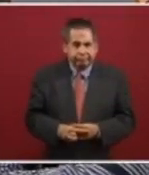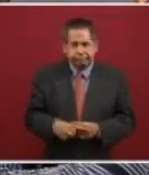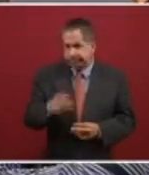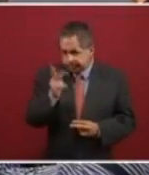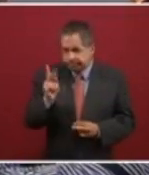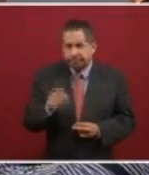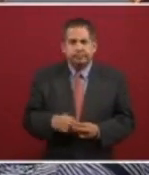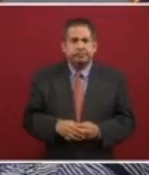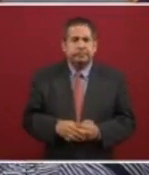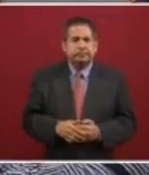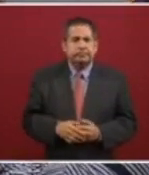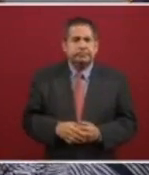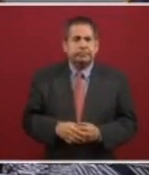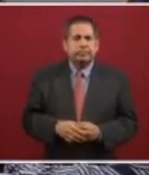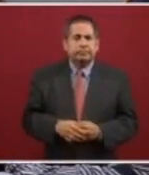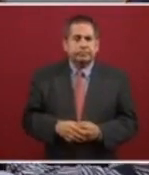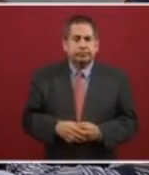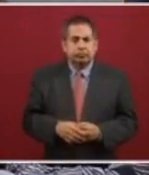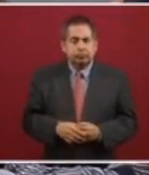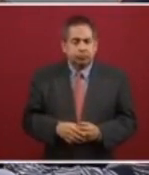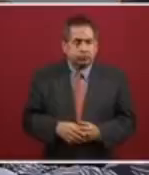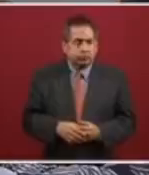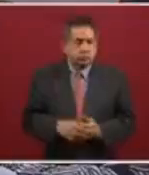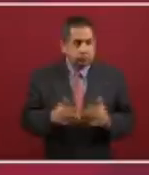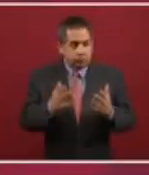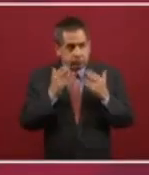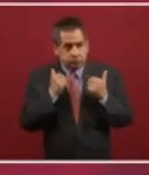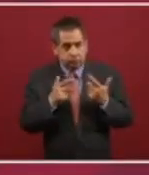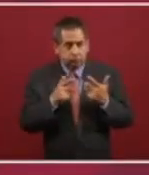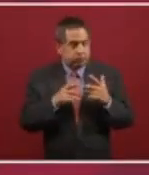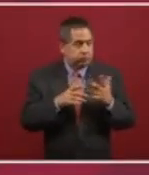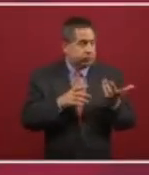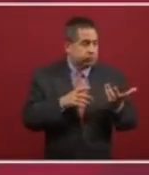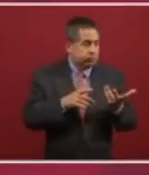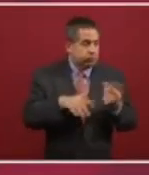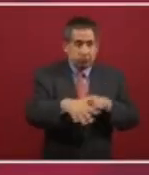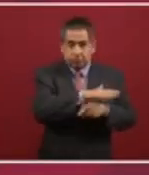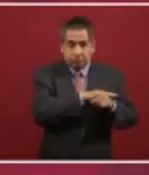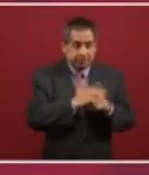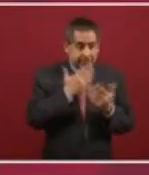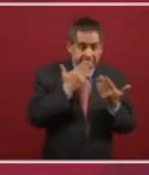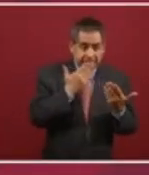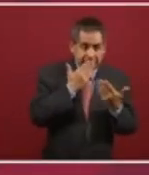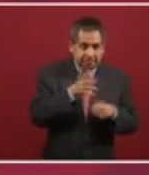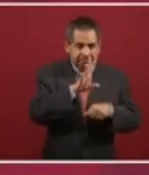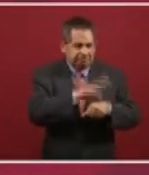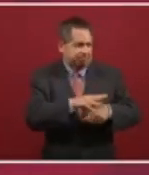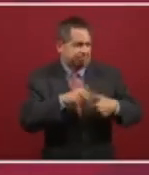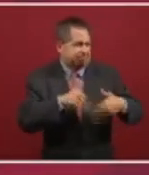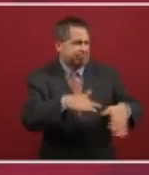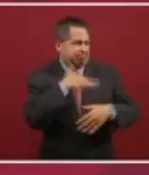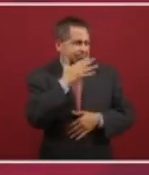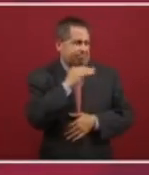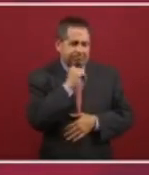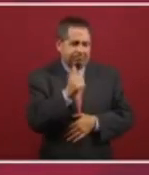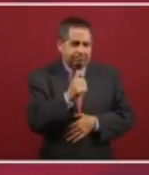pero como ya no hay una atmósfera favorable a la corrupción,